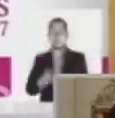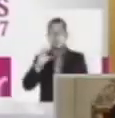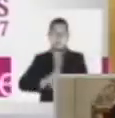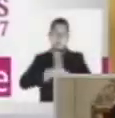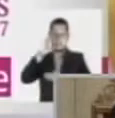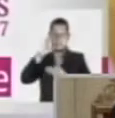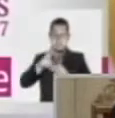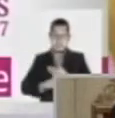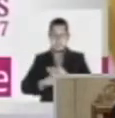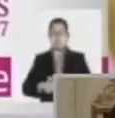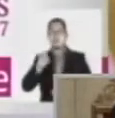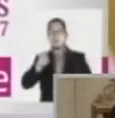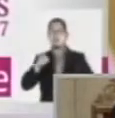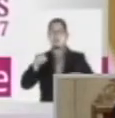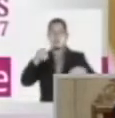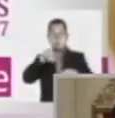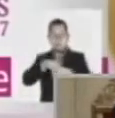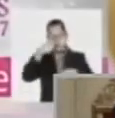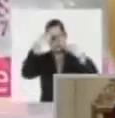tiene que ver con